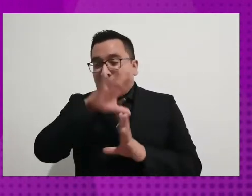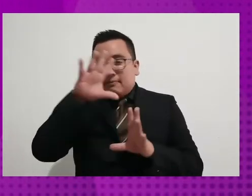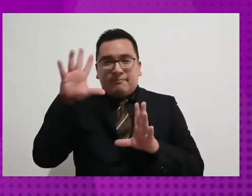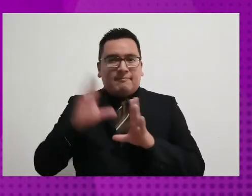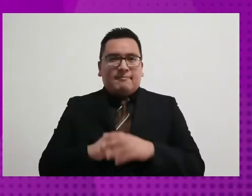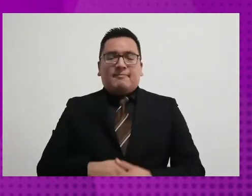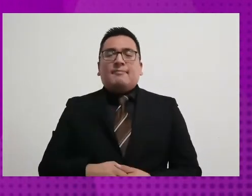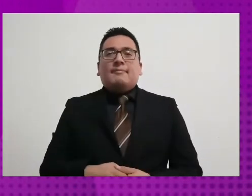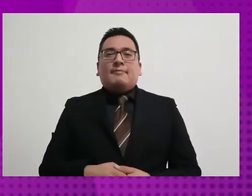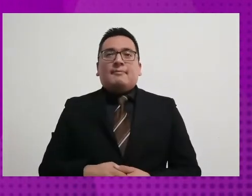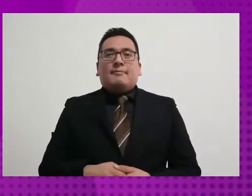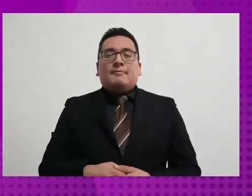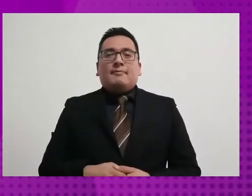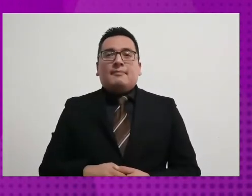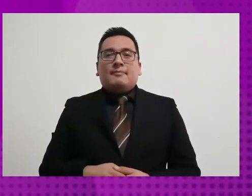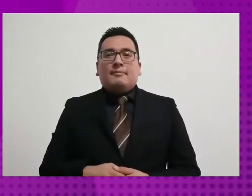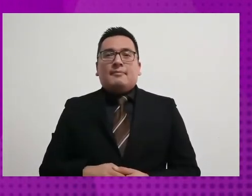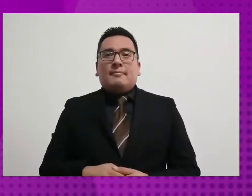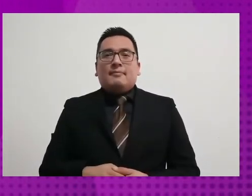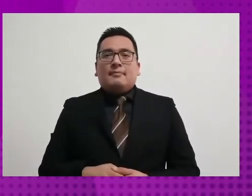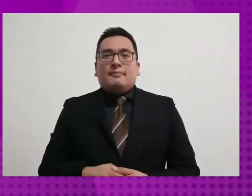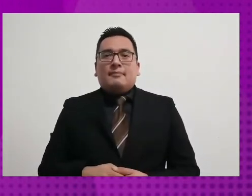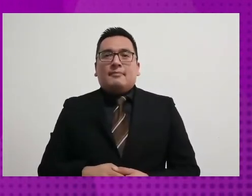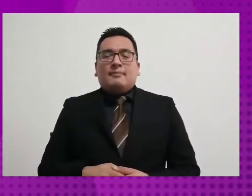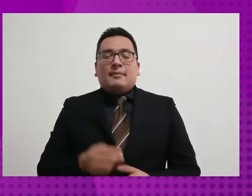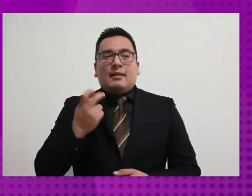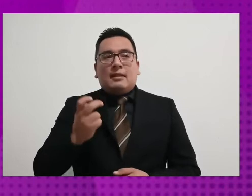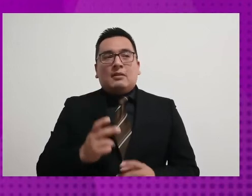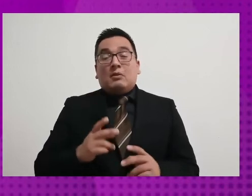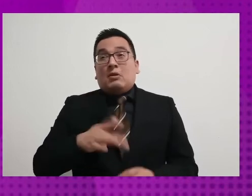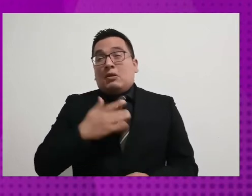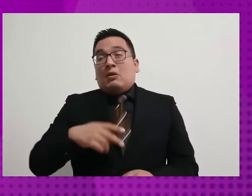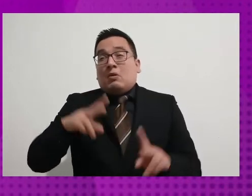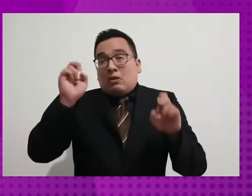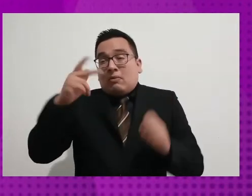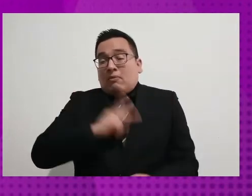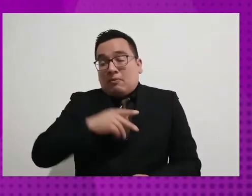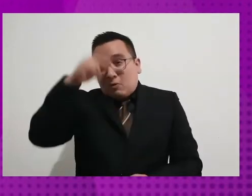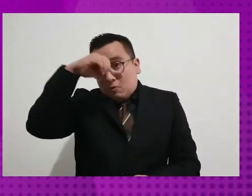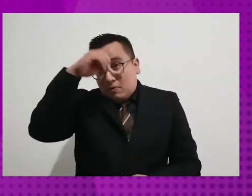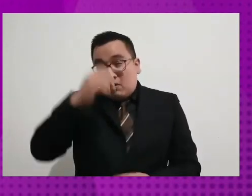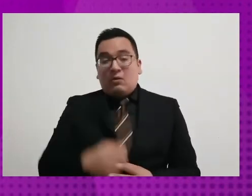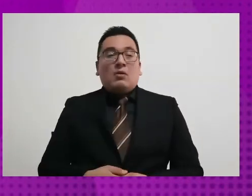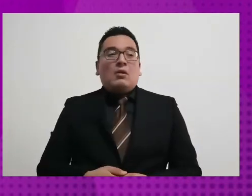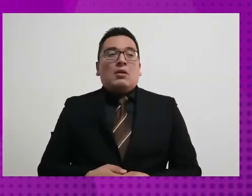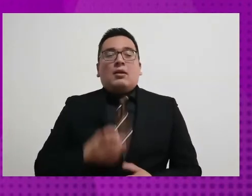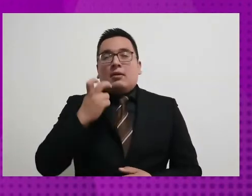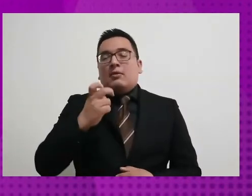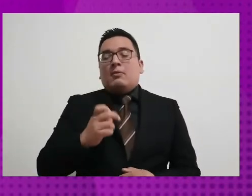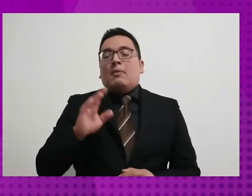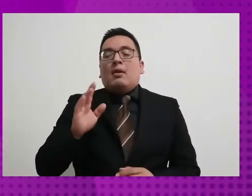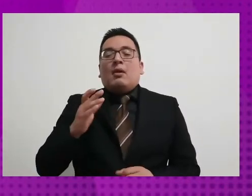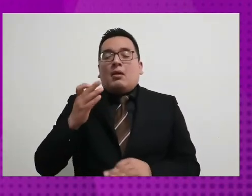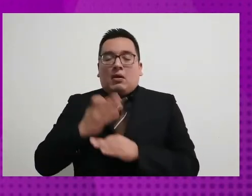sean aspectos distintos a los político-electorales. Eso es un tema personal. Yo vería este registro como el piso